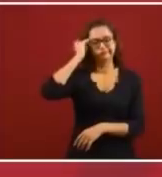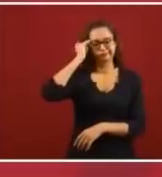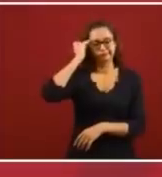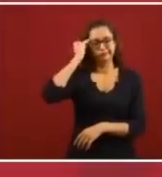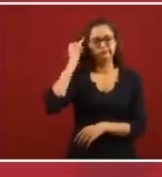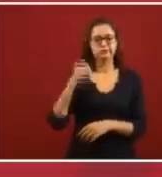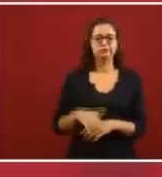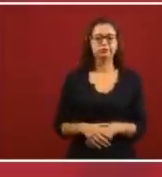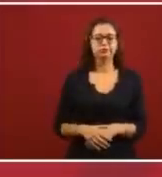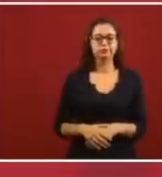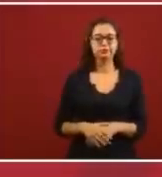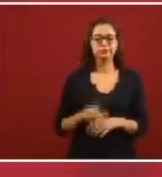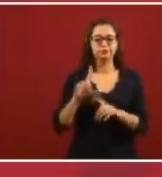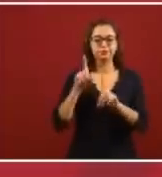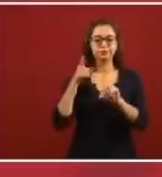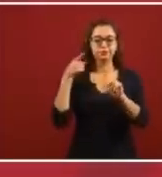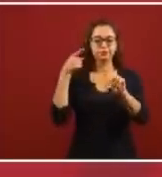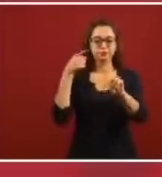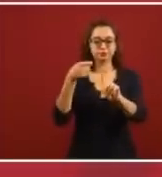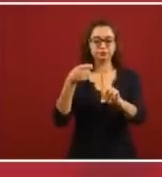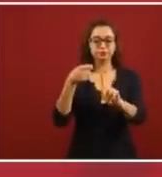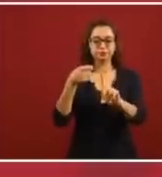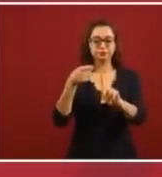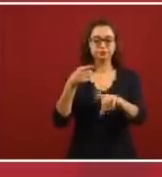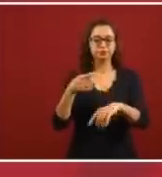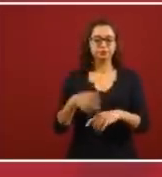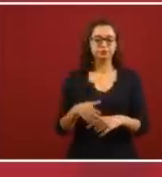Entonces, ese es el propósito de esta